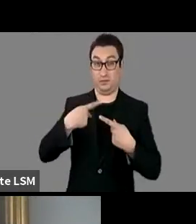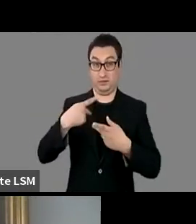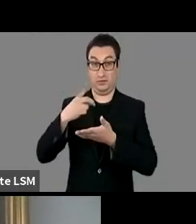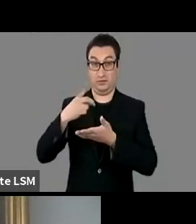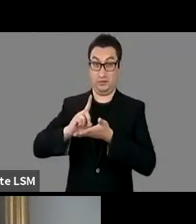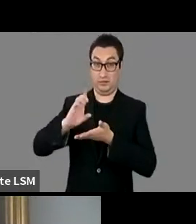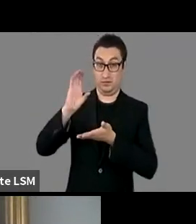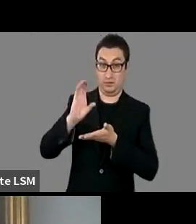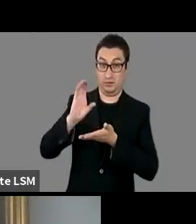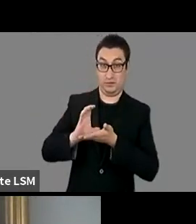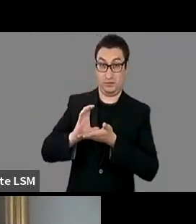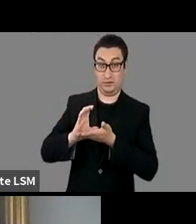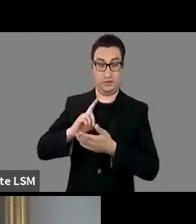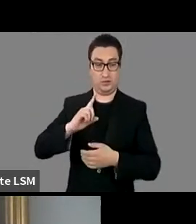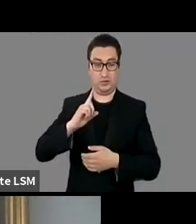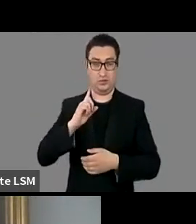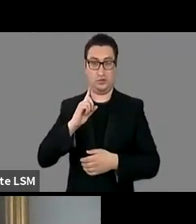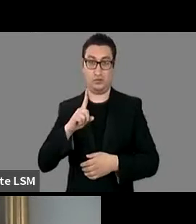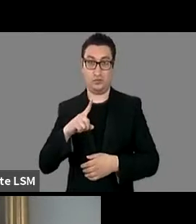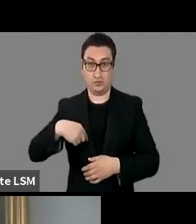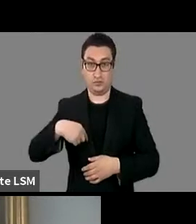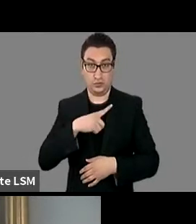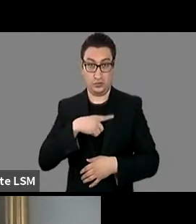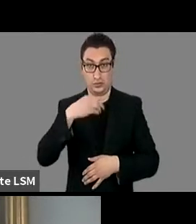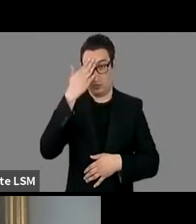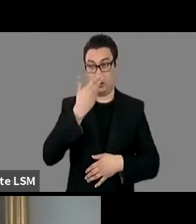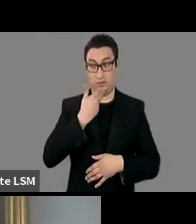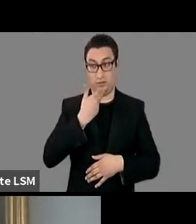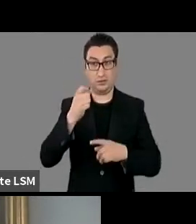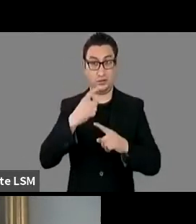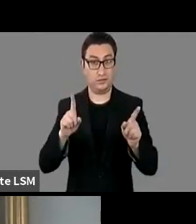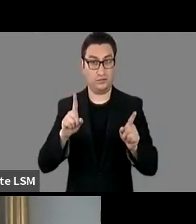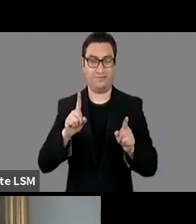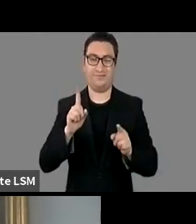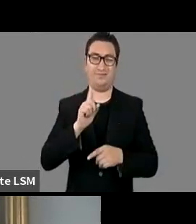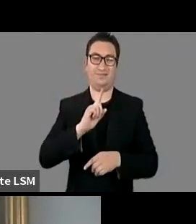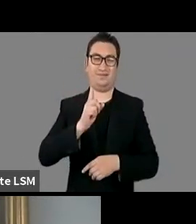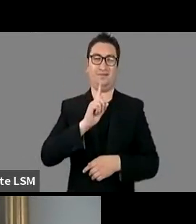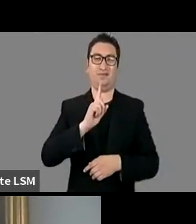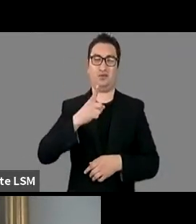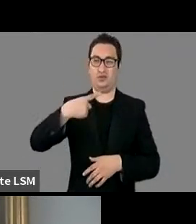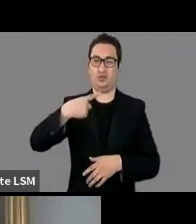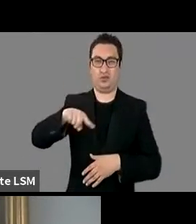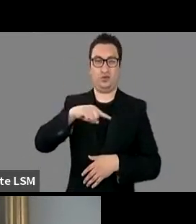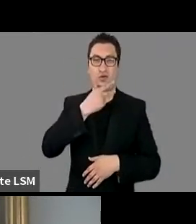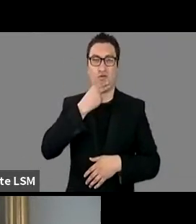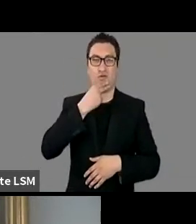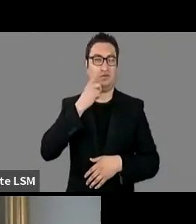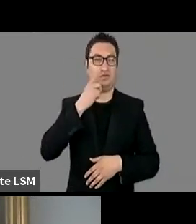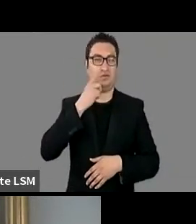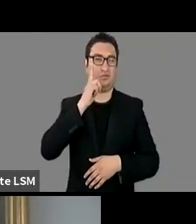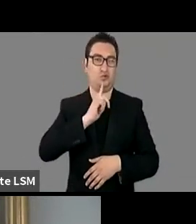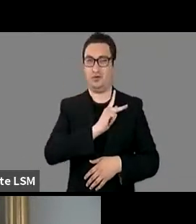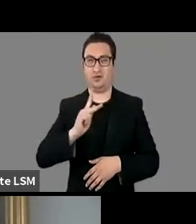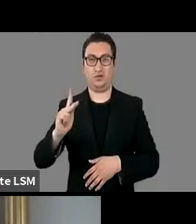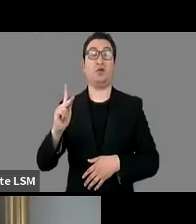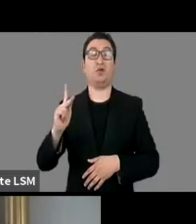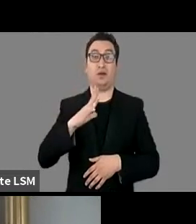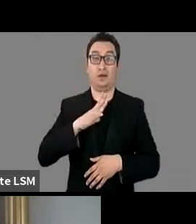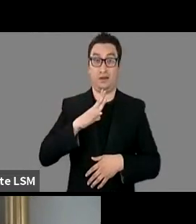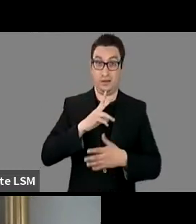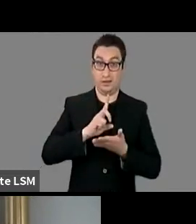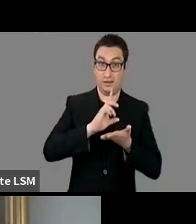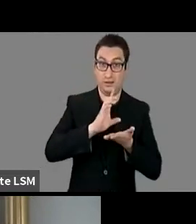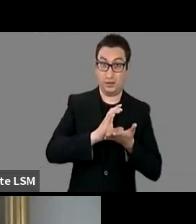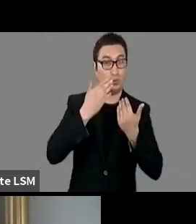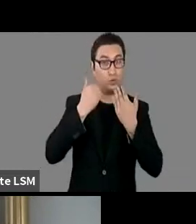ni tenemos capacidades diferentes. Todas y todos, con o sin discapacidad, tenemos capacidades diferentes.